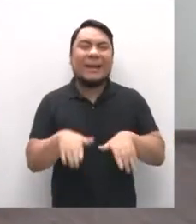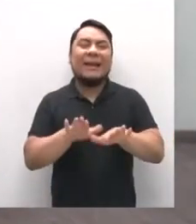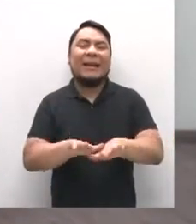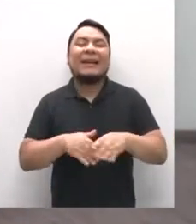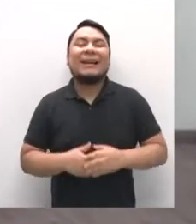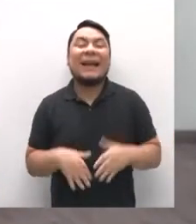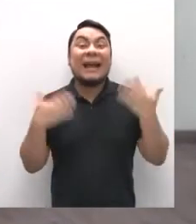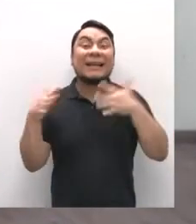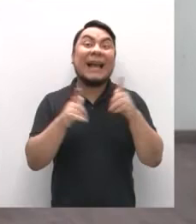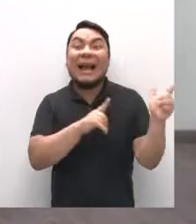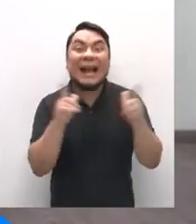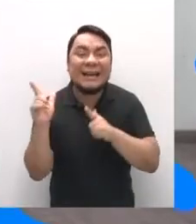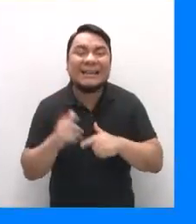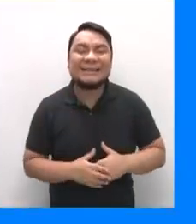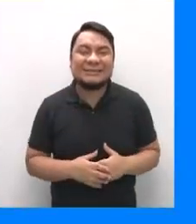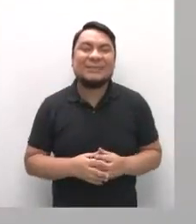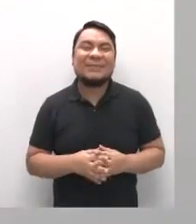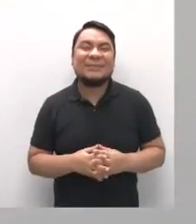pies. ¡Ya está!